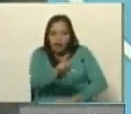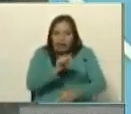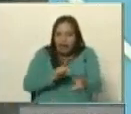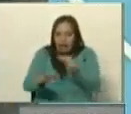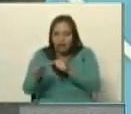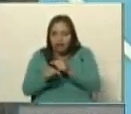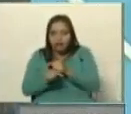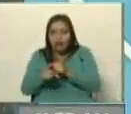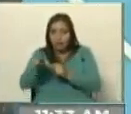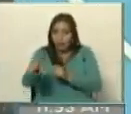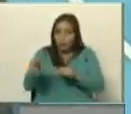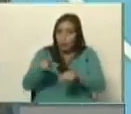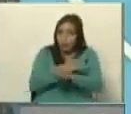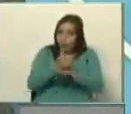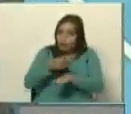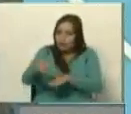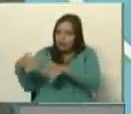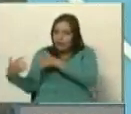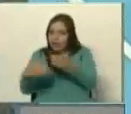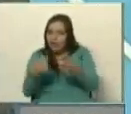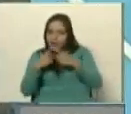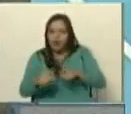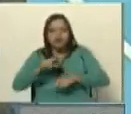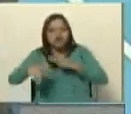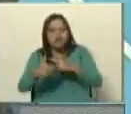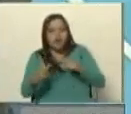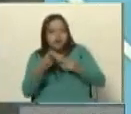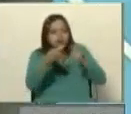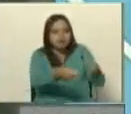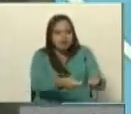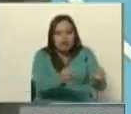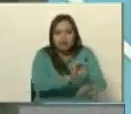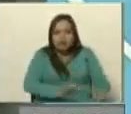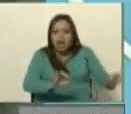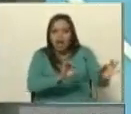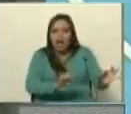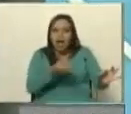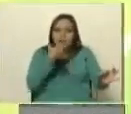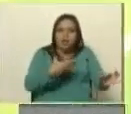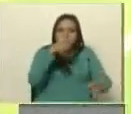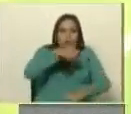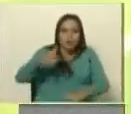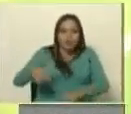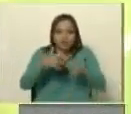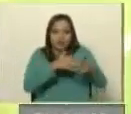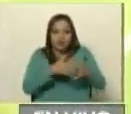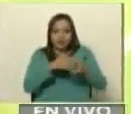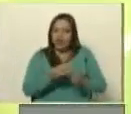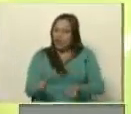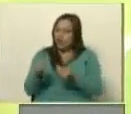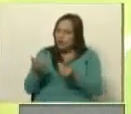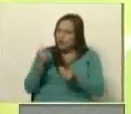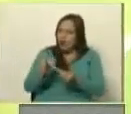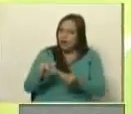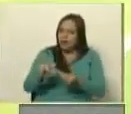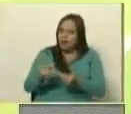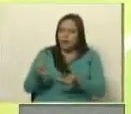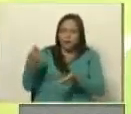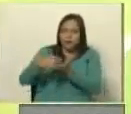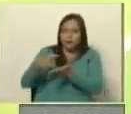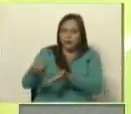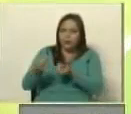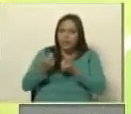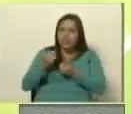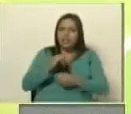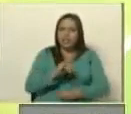aventuras bélicas y que no le enfoca ni un centavo jamás al bienestar de su propio pueblo. ¿Cómo es el tema de los impuestos? Hay una película, esta película, por